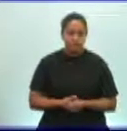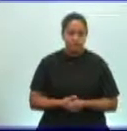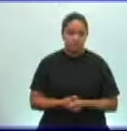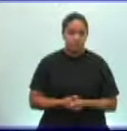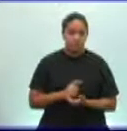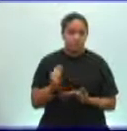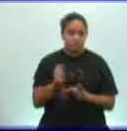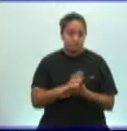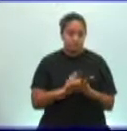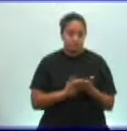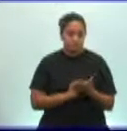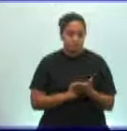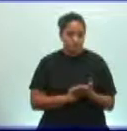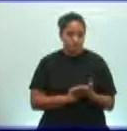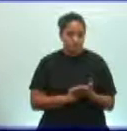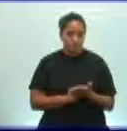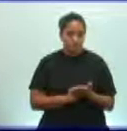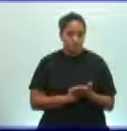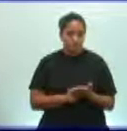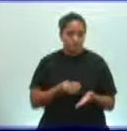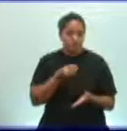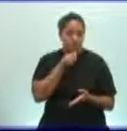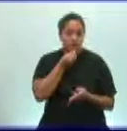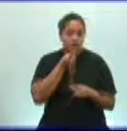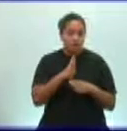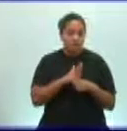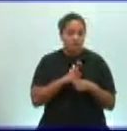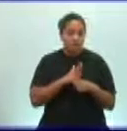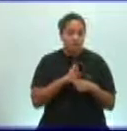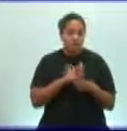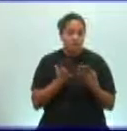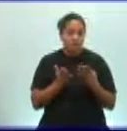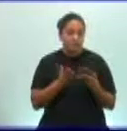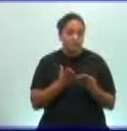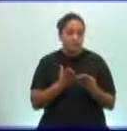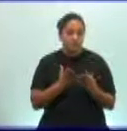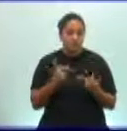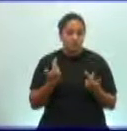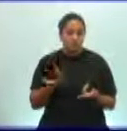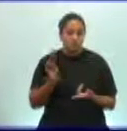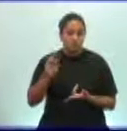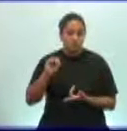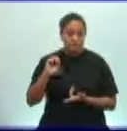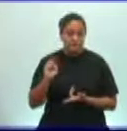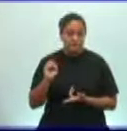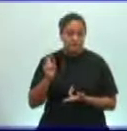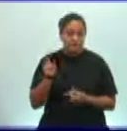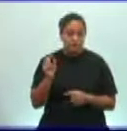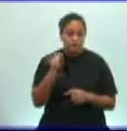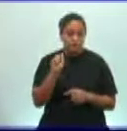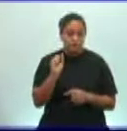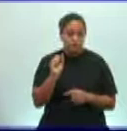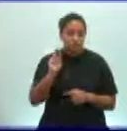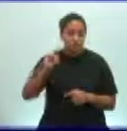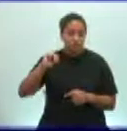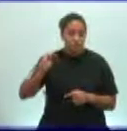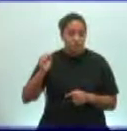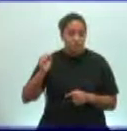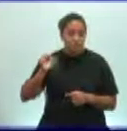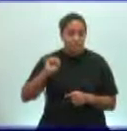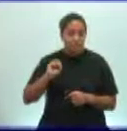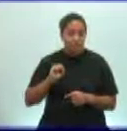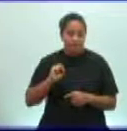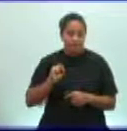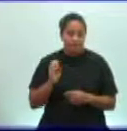estar diferenciando más cuando es una conjunción que no lleva tilde y cuando la lleva su tilde, que es